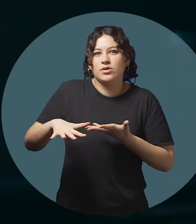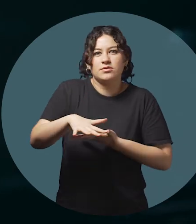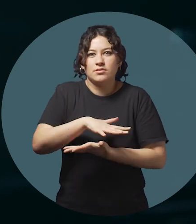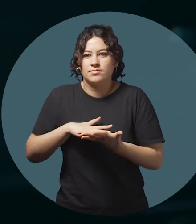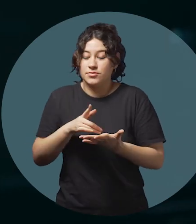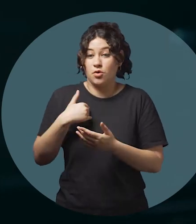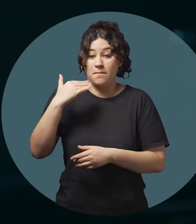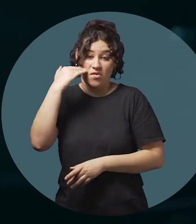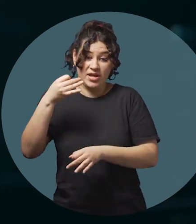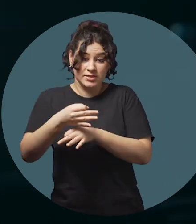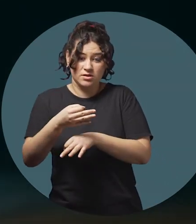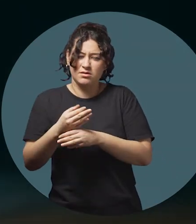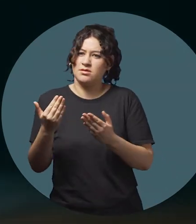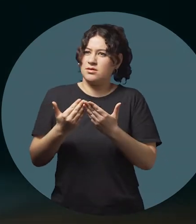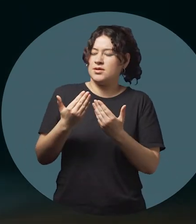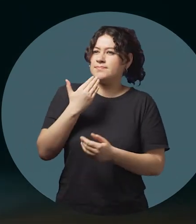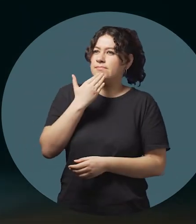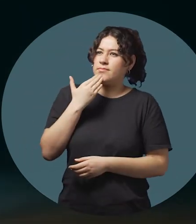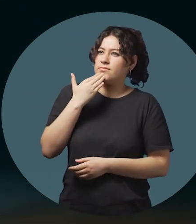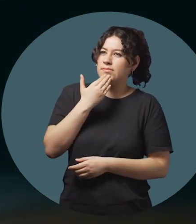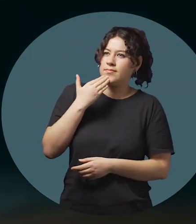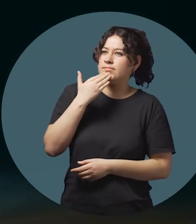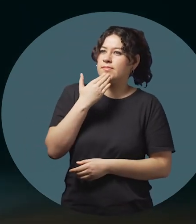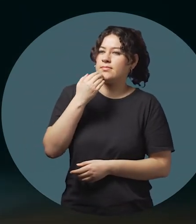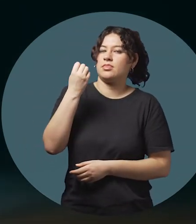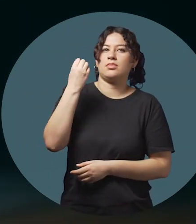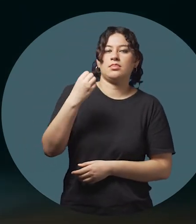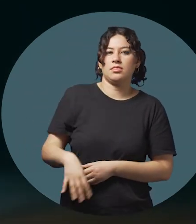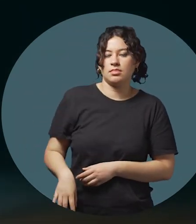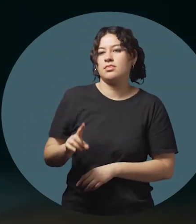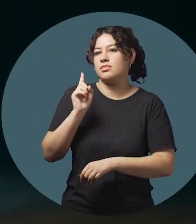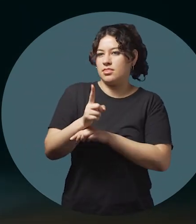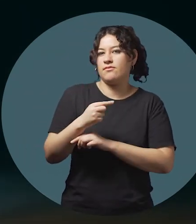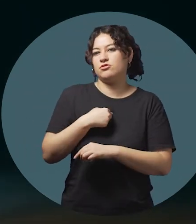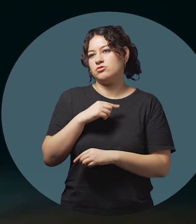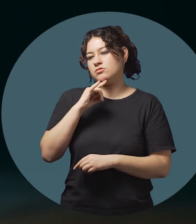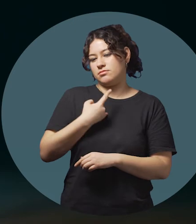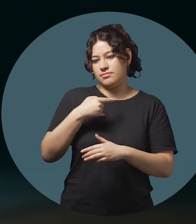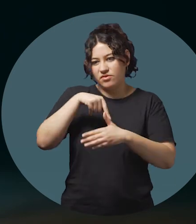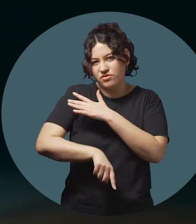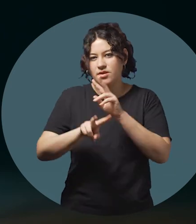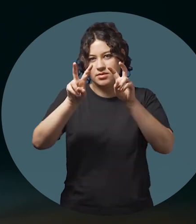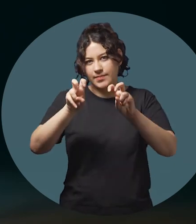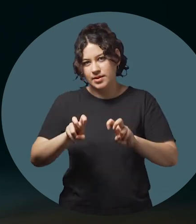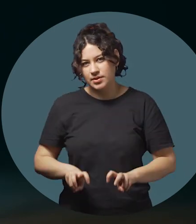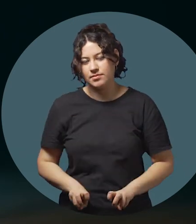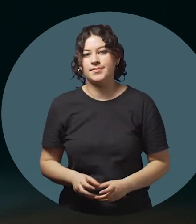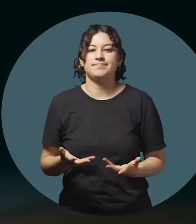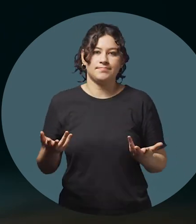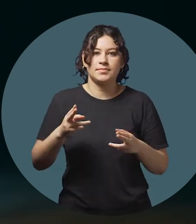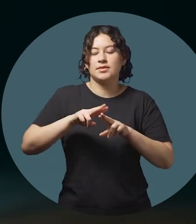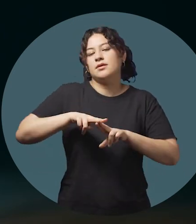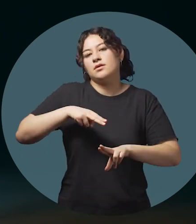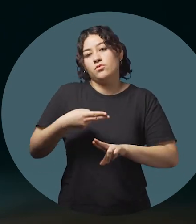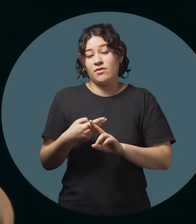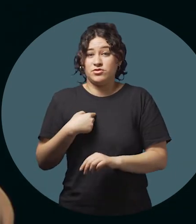transmitirles incertidumbres para que el estudiante logre entender que tiene que profundizar en los temas. Vuelvo a